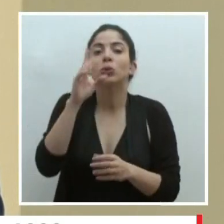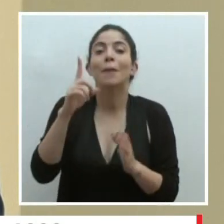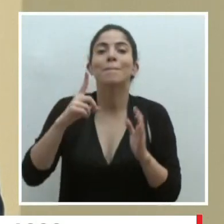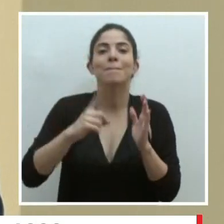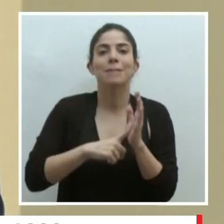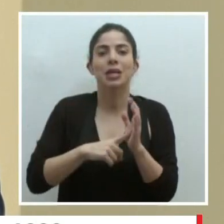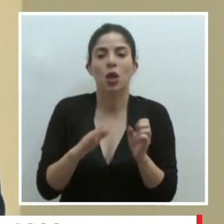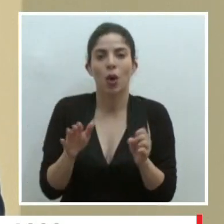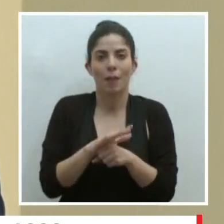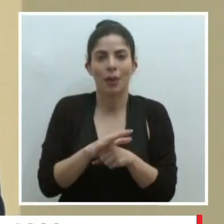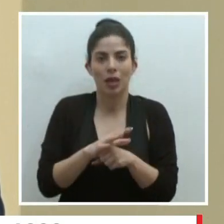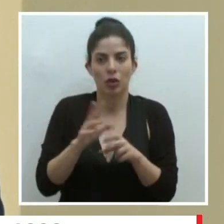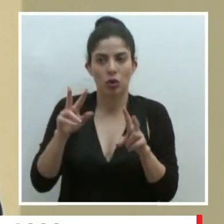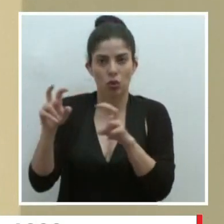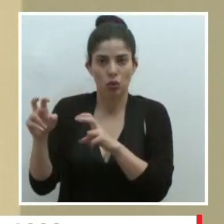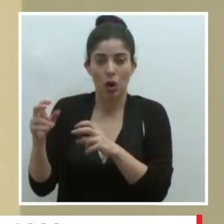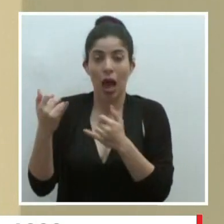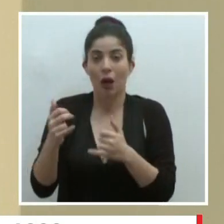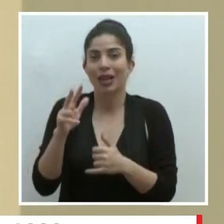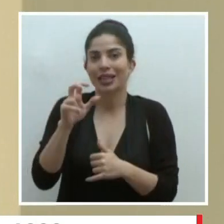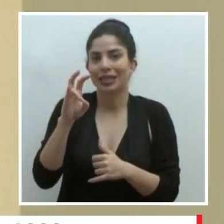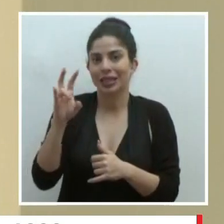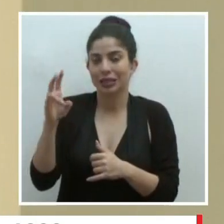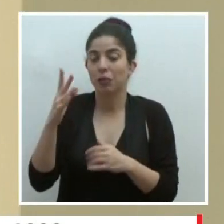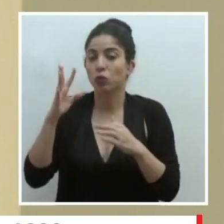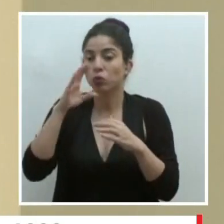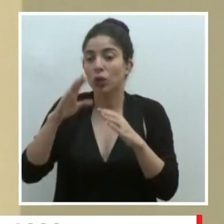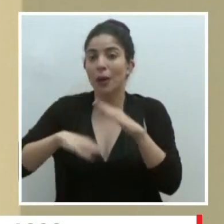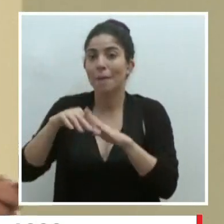muestras en total, ya llevamos 377.